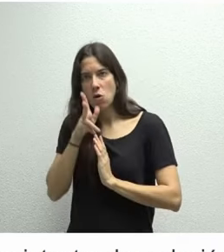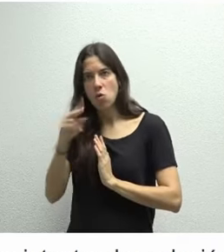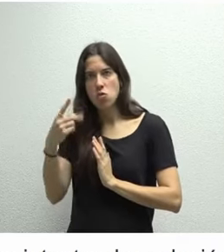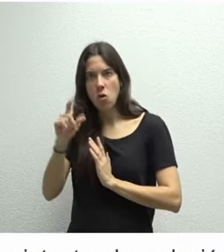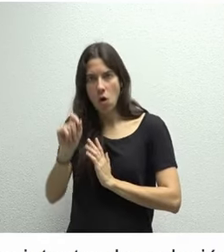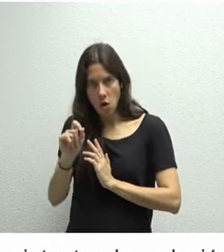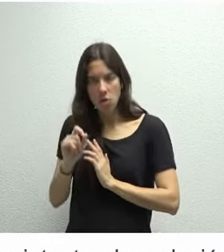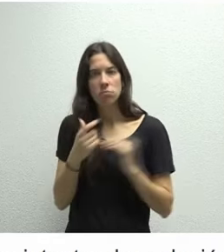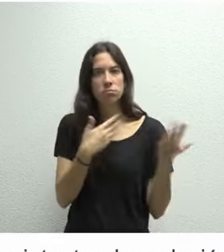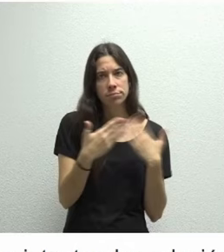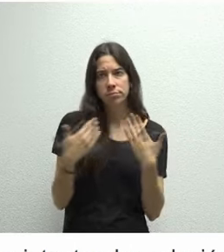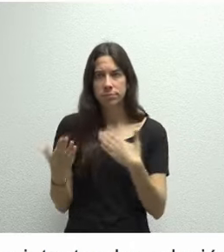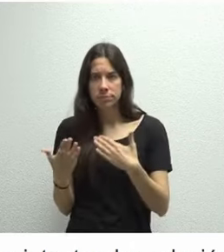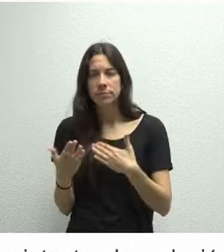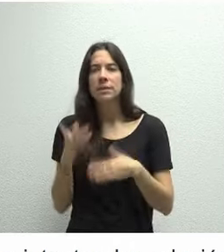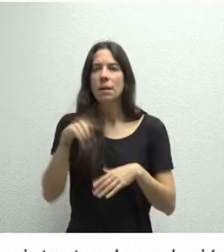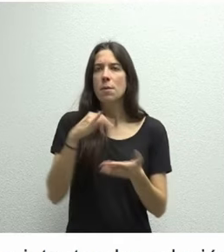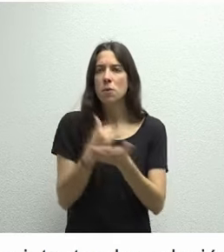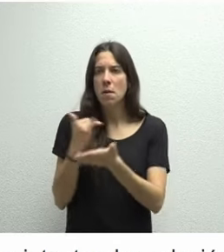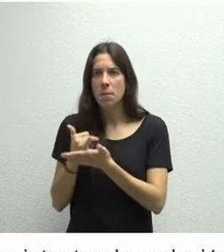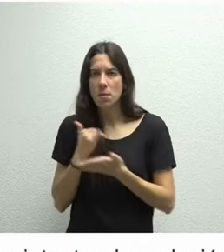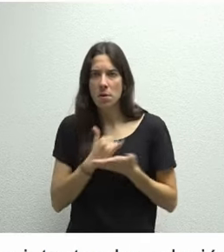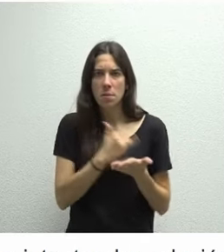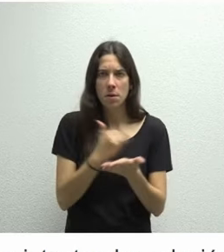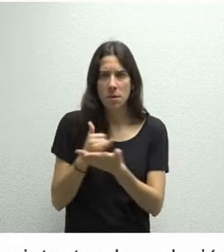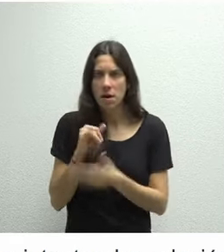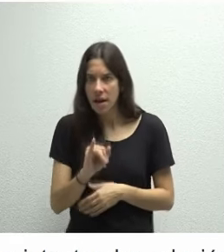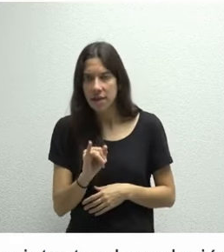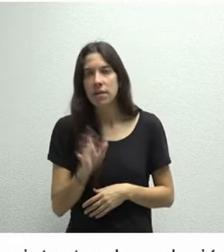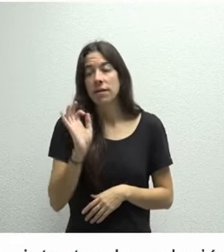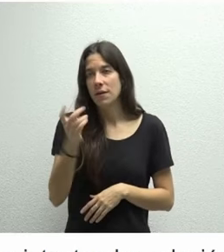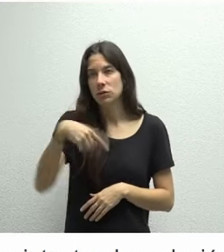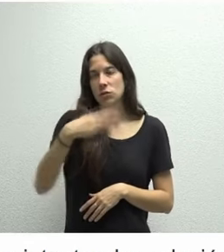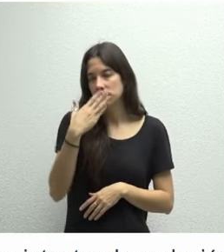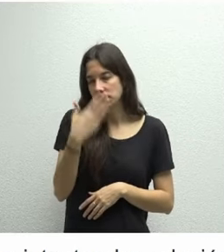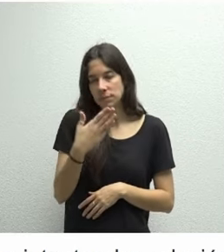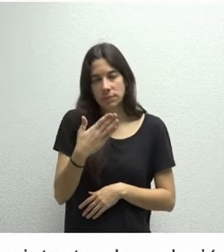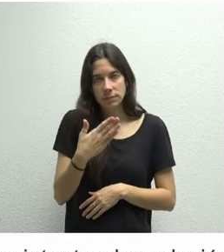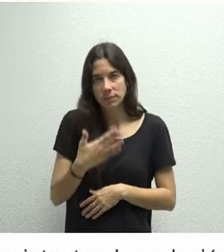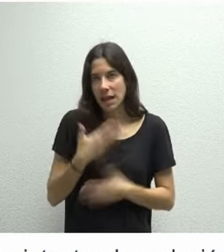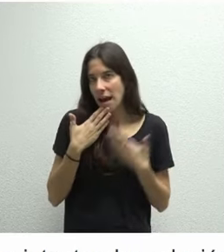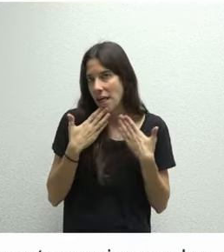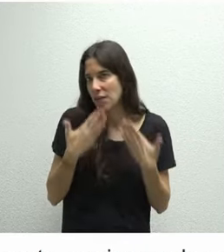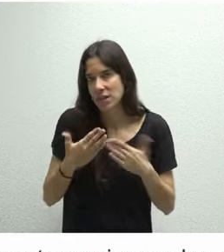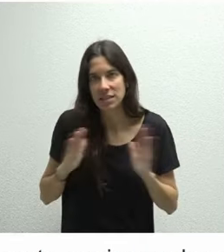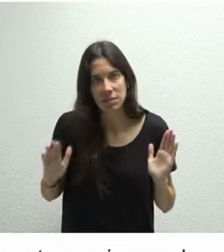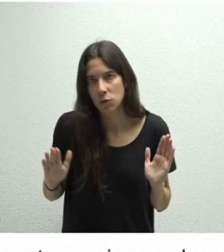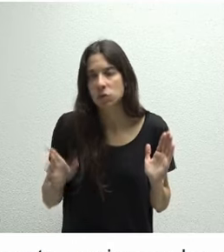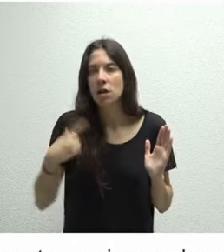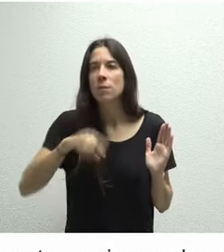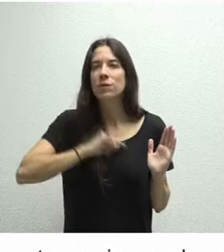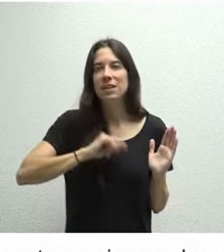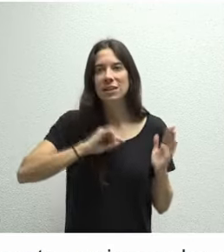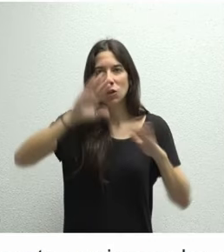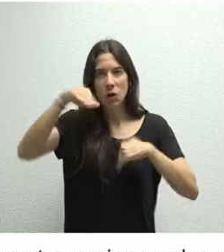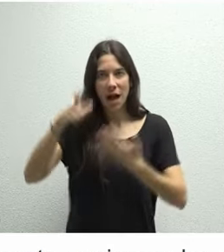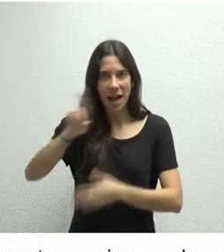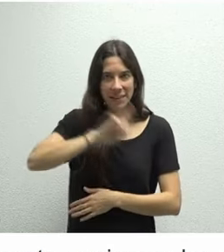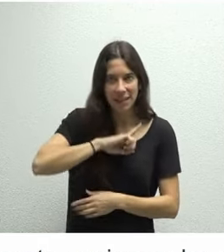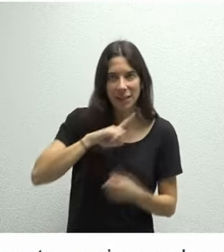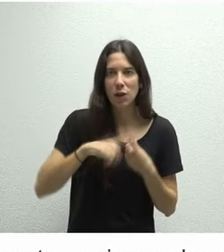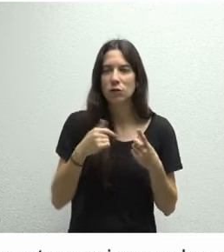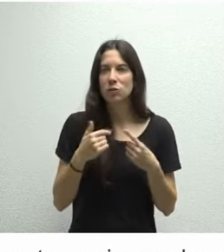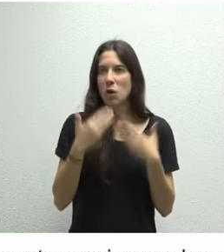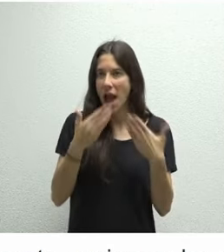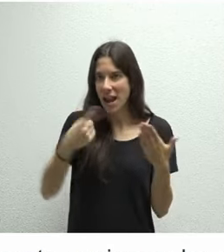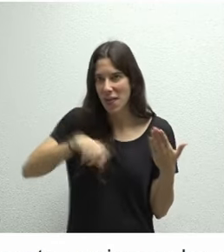diferentes pruebas y la verdad es que agradecidos nos hemos sentido muy atendidos muy agradecidos